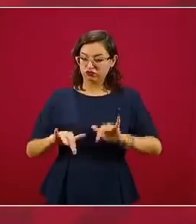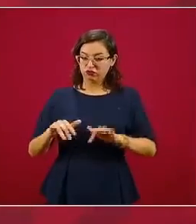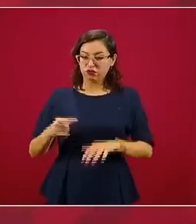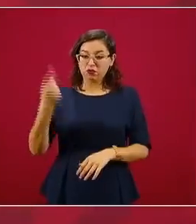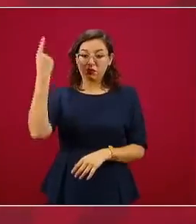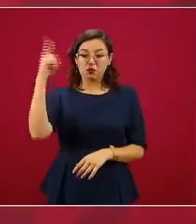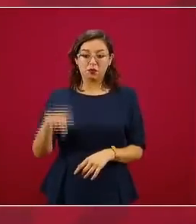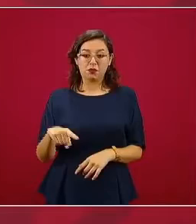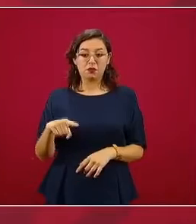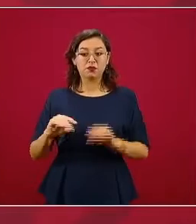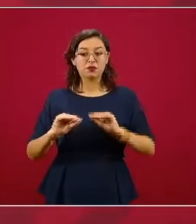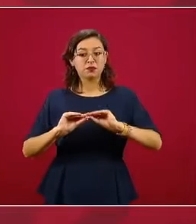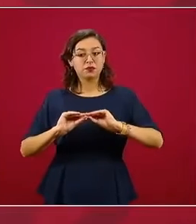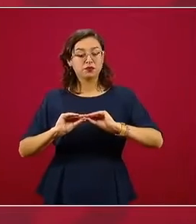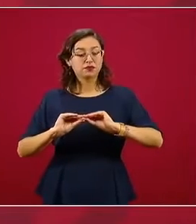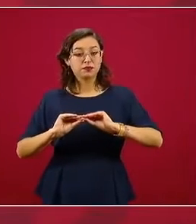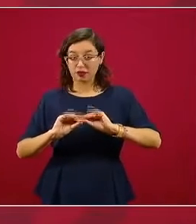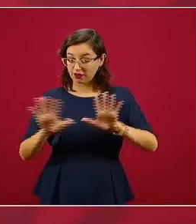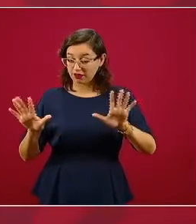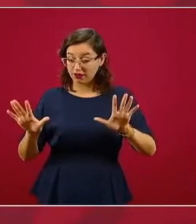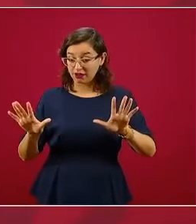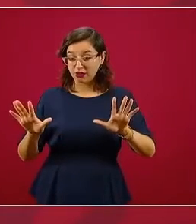a lo mejor se puede